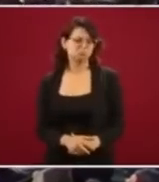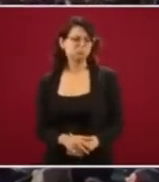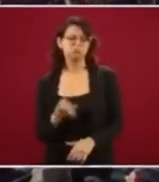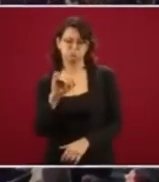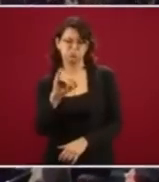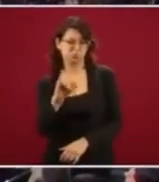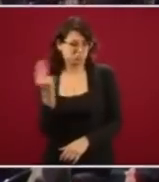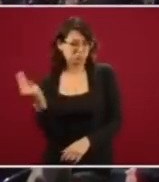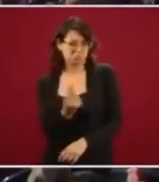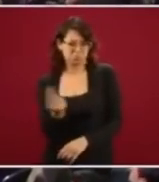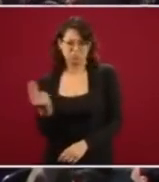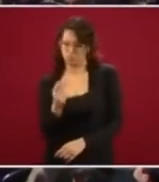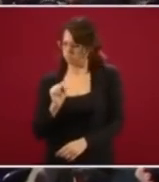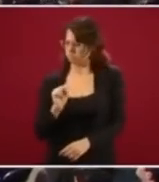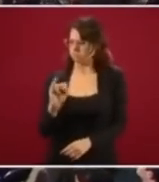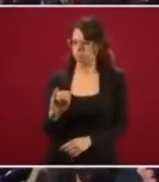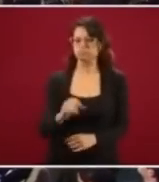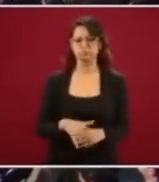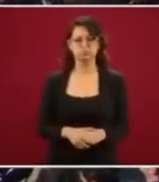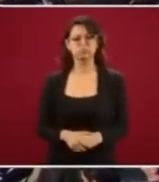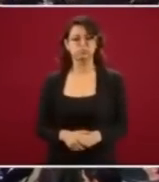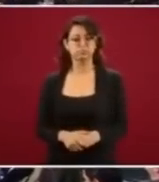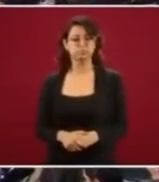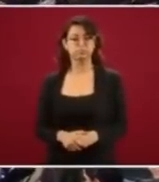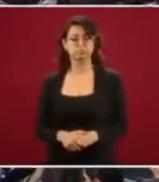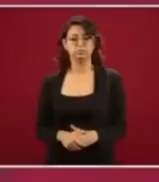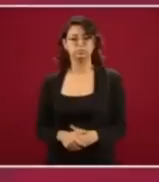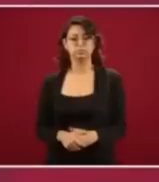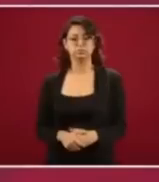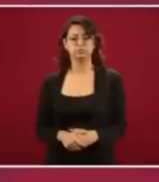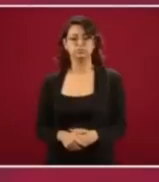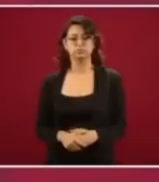se requiera, se necesite.